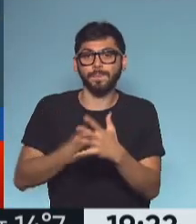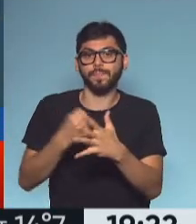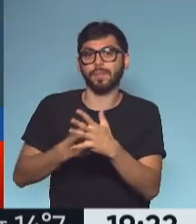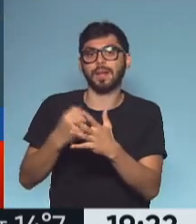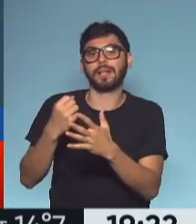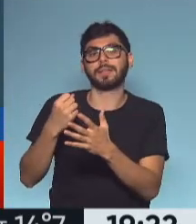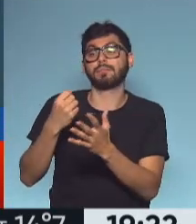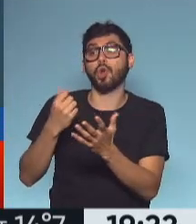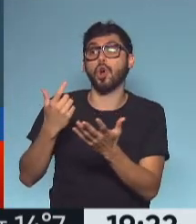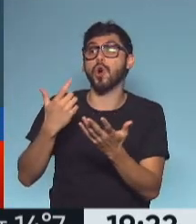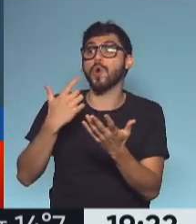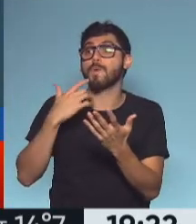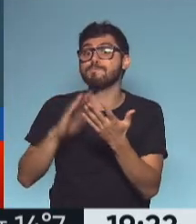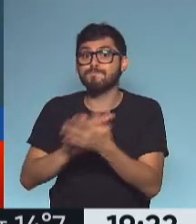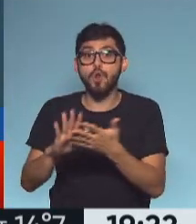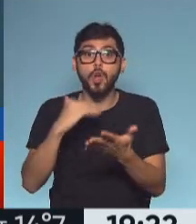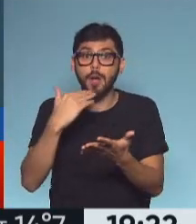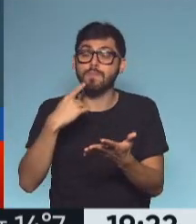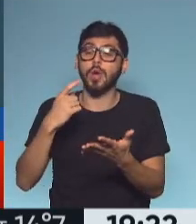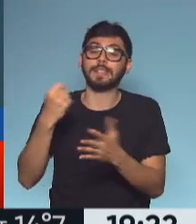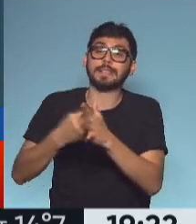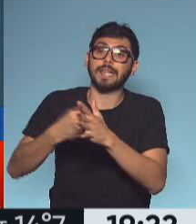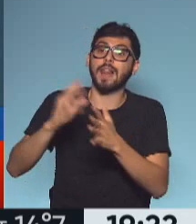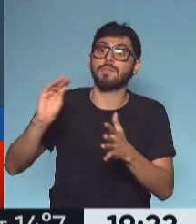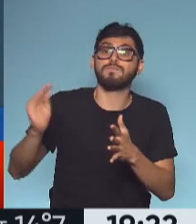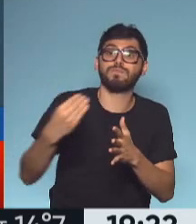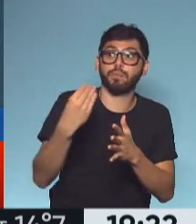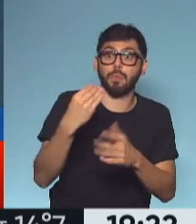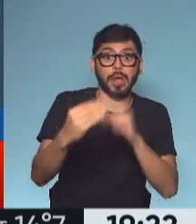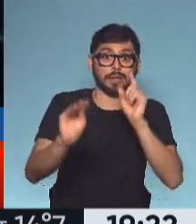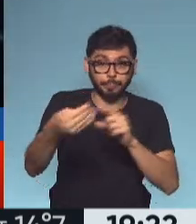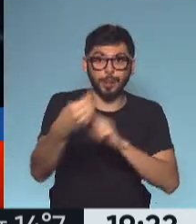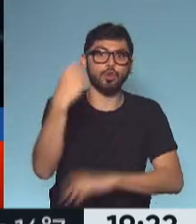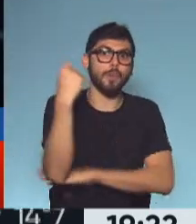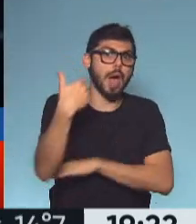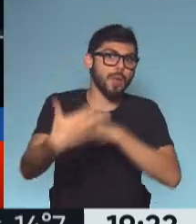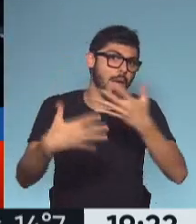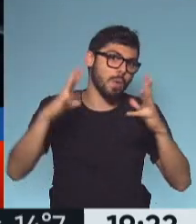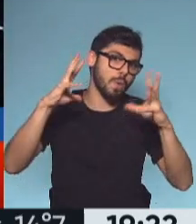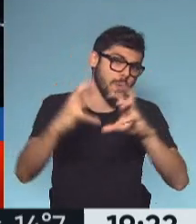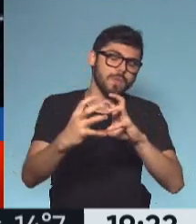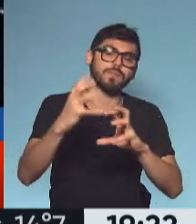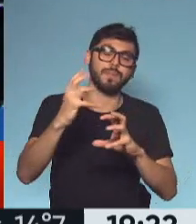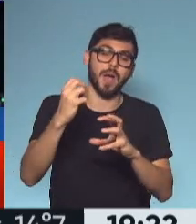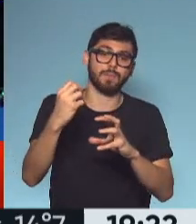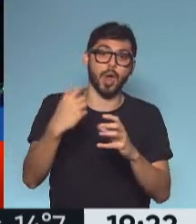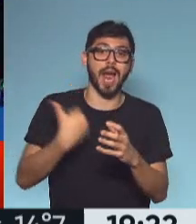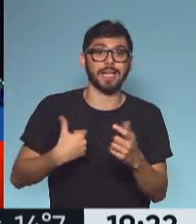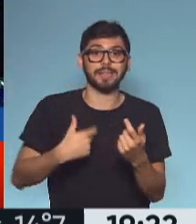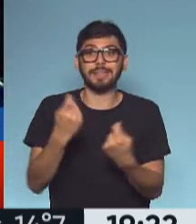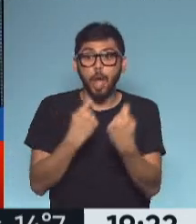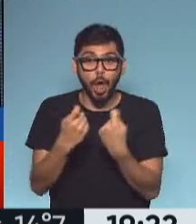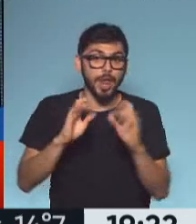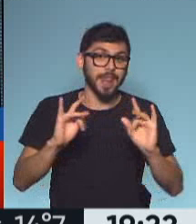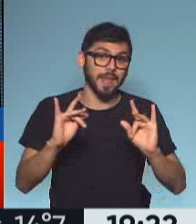por lo menos por ahora, sin caer en default y todas las consecuencias económicas que eso podría traer. El contexto de la negociación económico de argentino lo conocemos